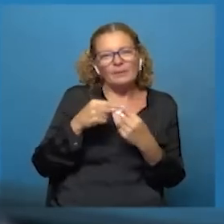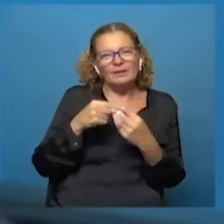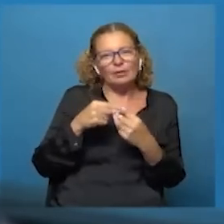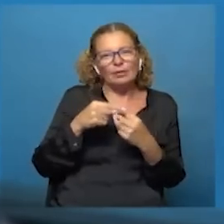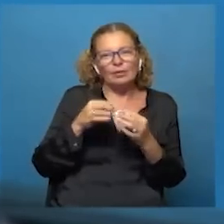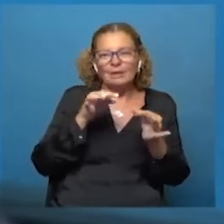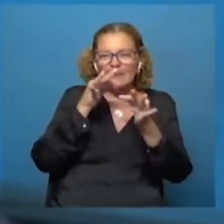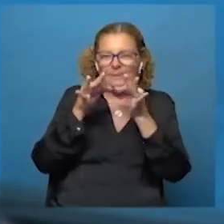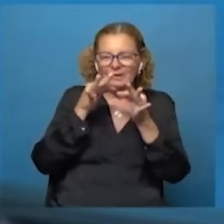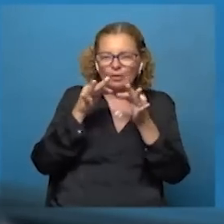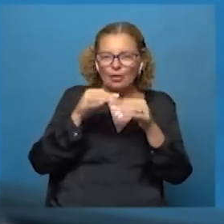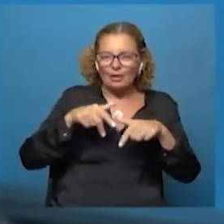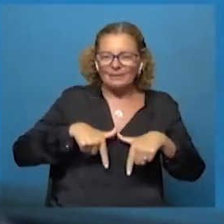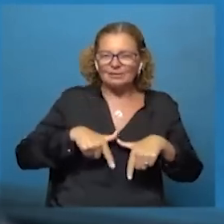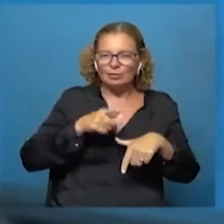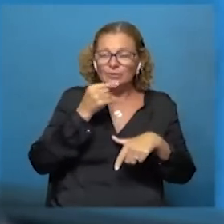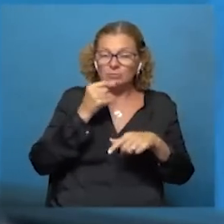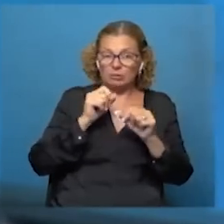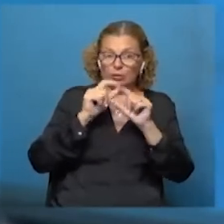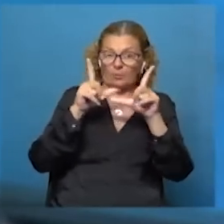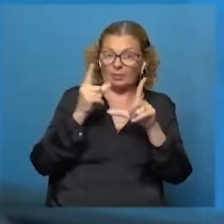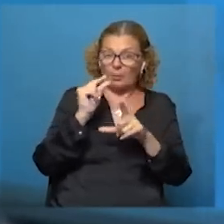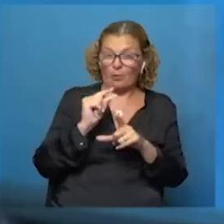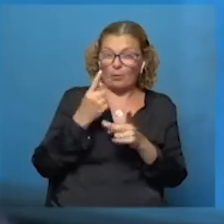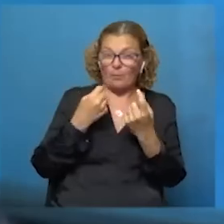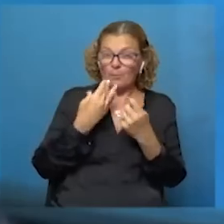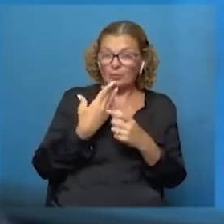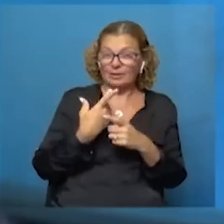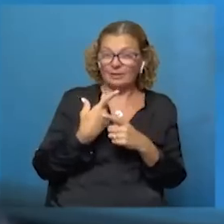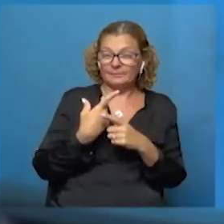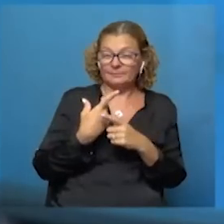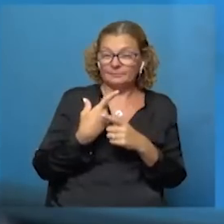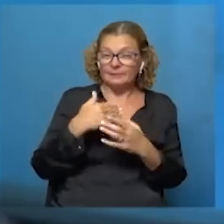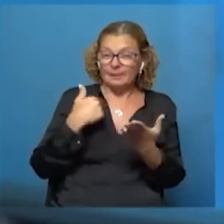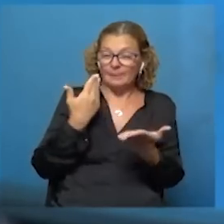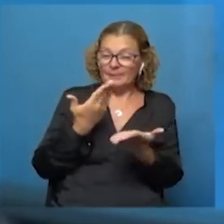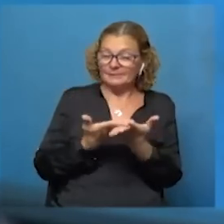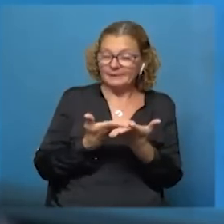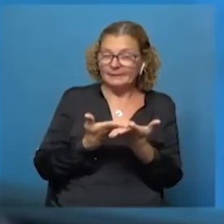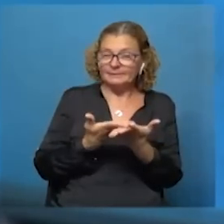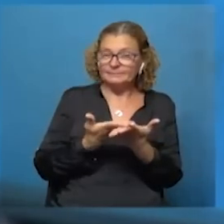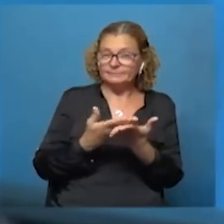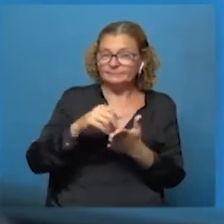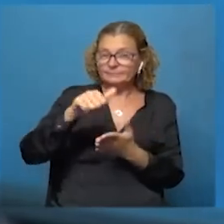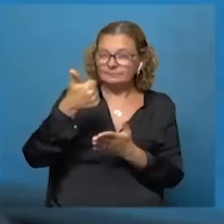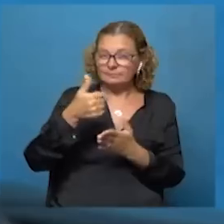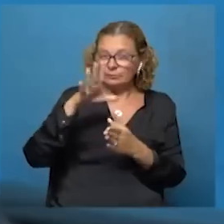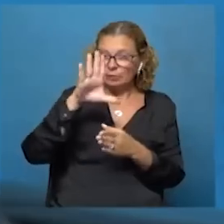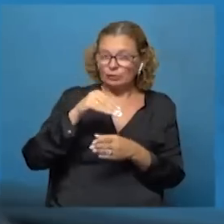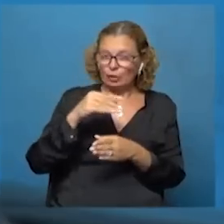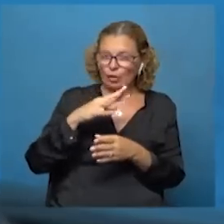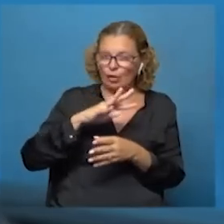argumentos que manejó herbert a mí me sorprendieron un poco porque el plantea que es exitoso todo el tema